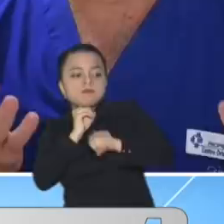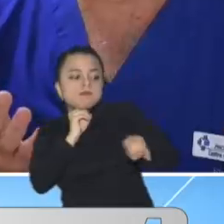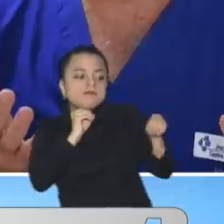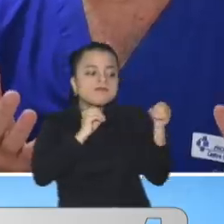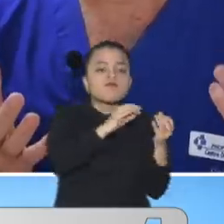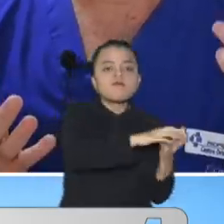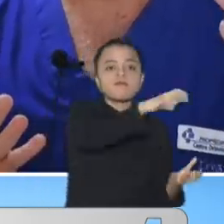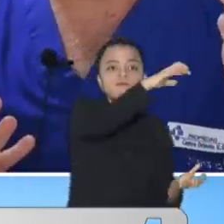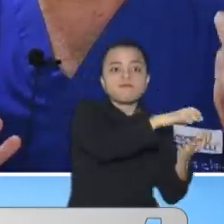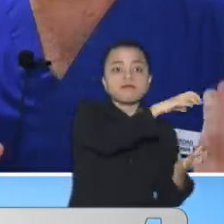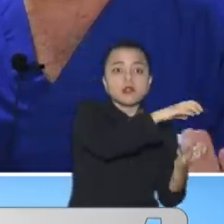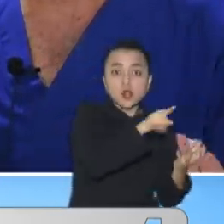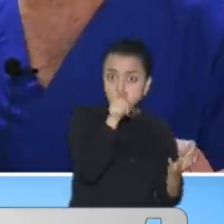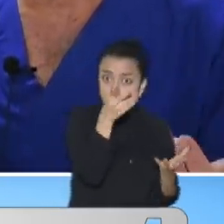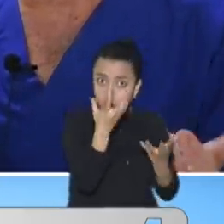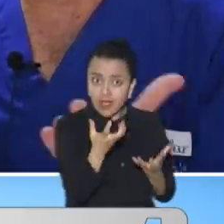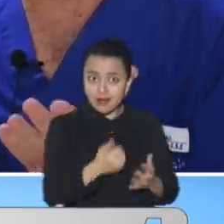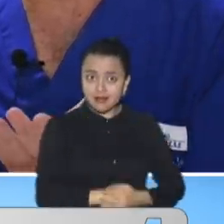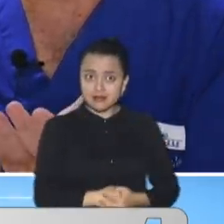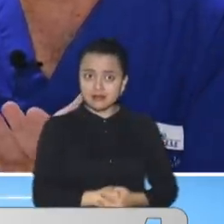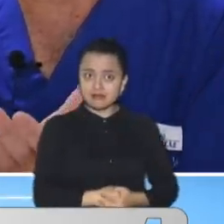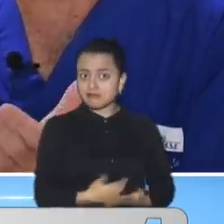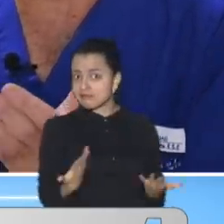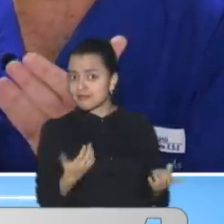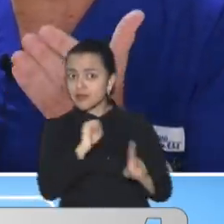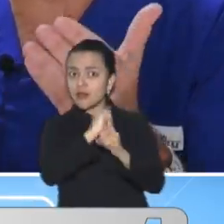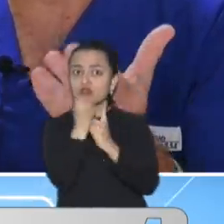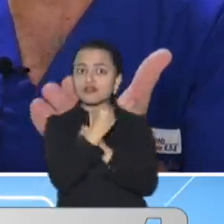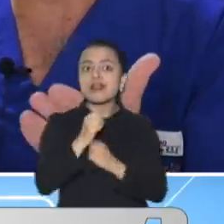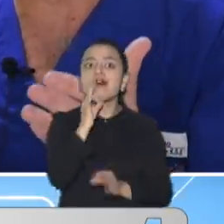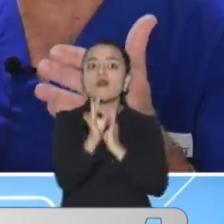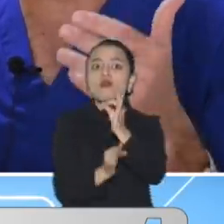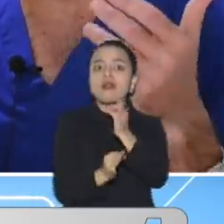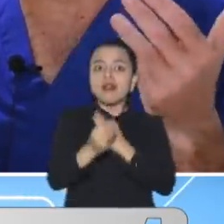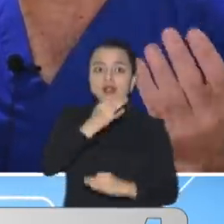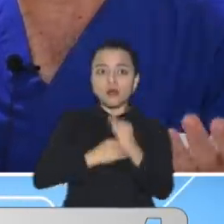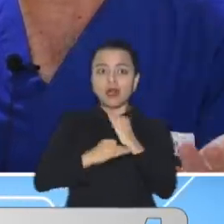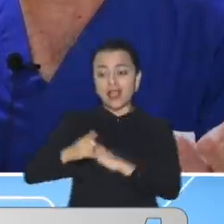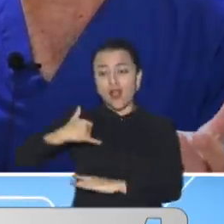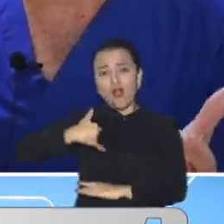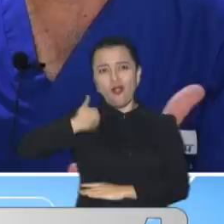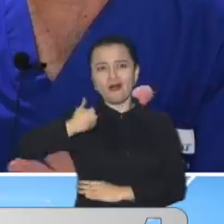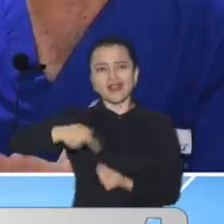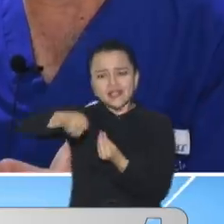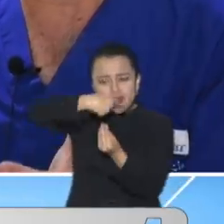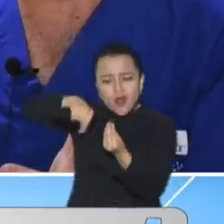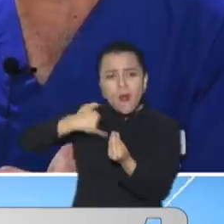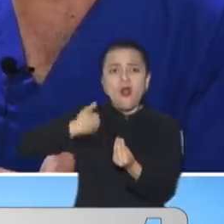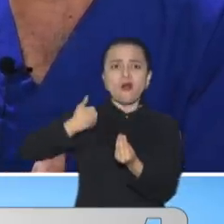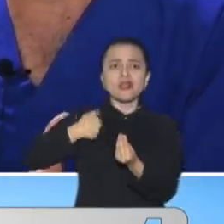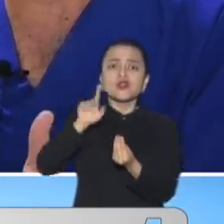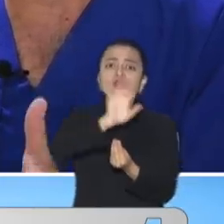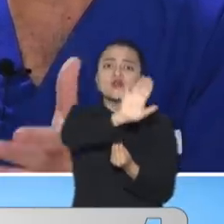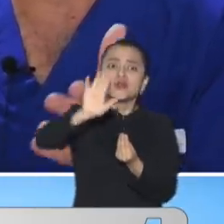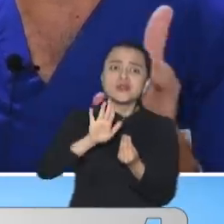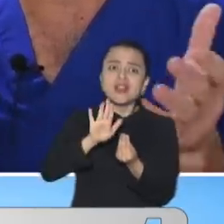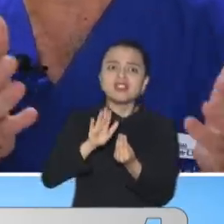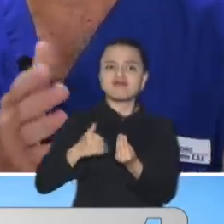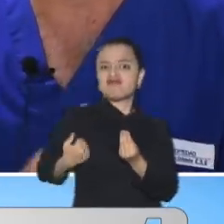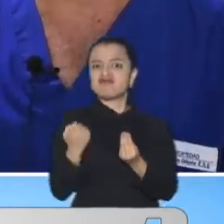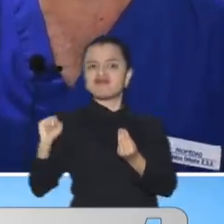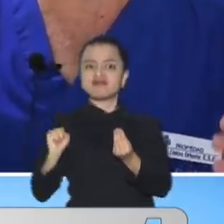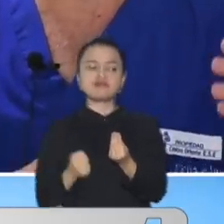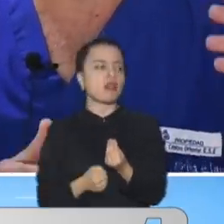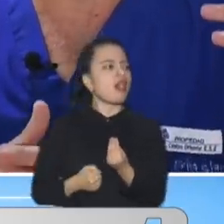Por un lado, los jóvenes tienen una responsabilidad con sus familias y con la sociedad, porque pueden llegar a sus casas y contaminar a